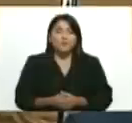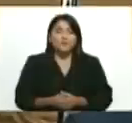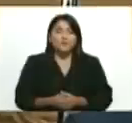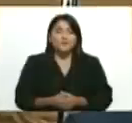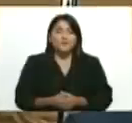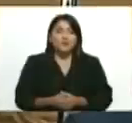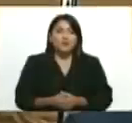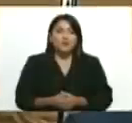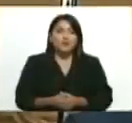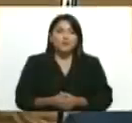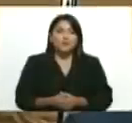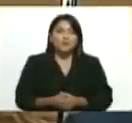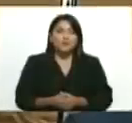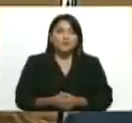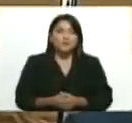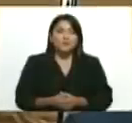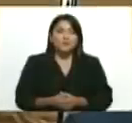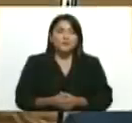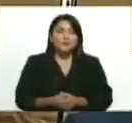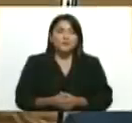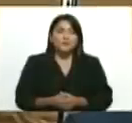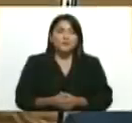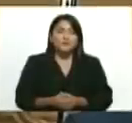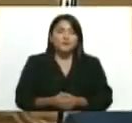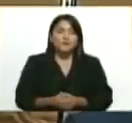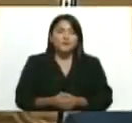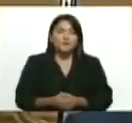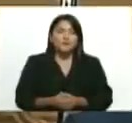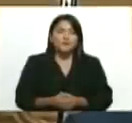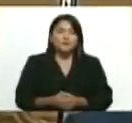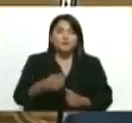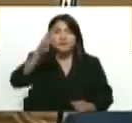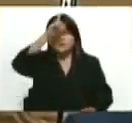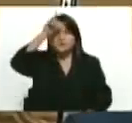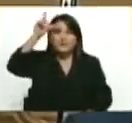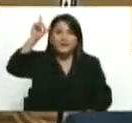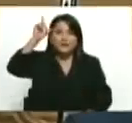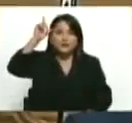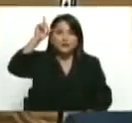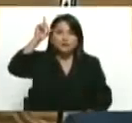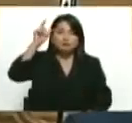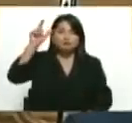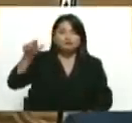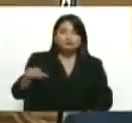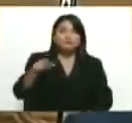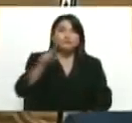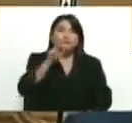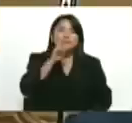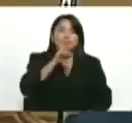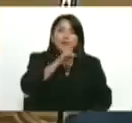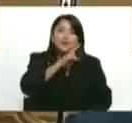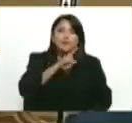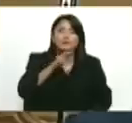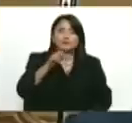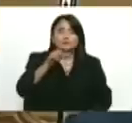Gil, que ahora es eurodiputado. Padre de un asesino, padre de un psicópata, padre de un sociópata, Leopoldo